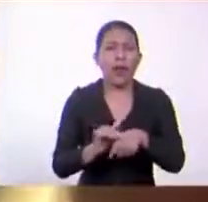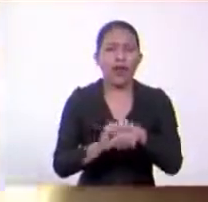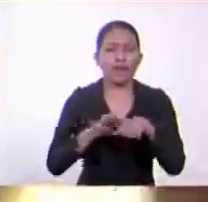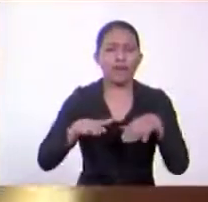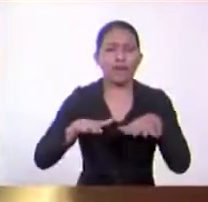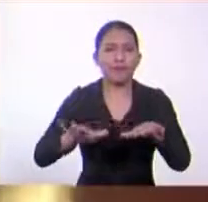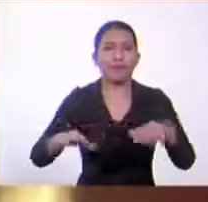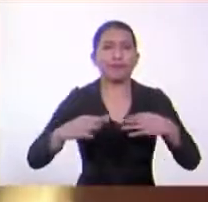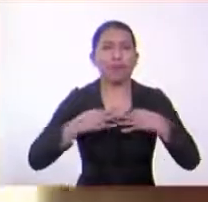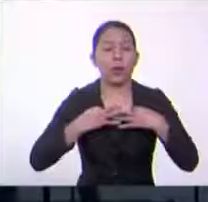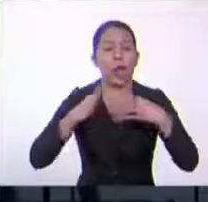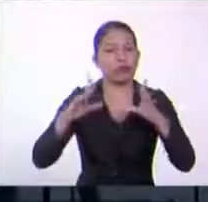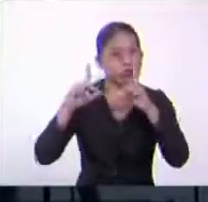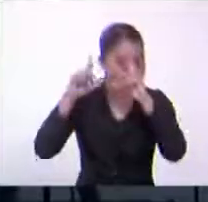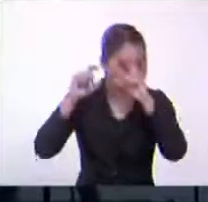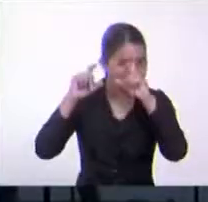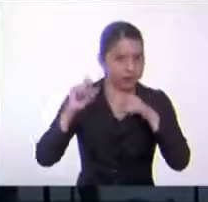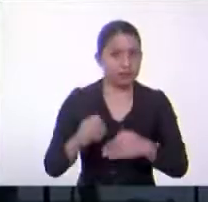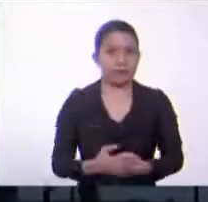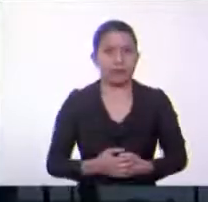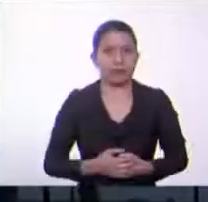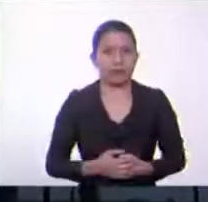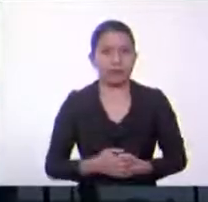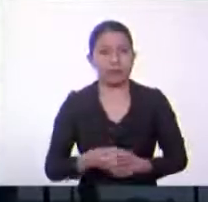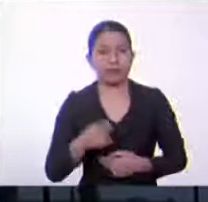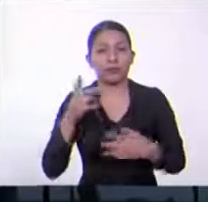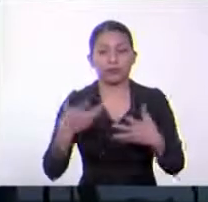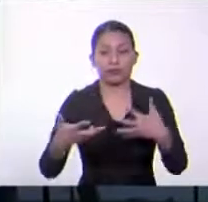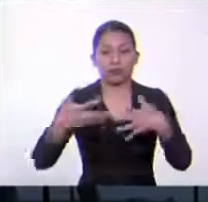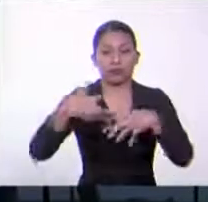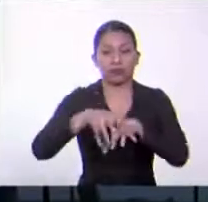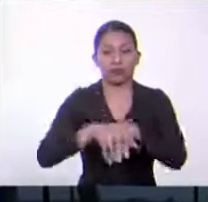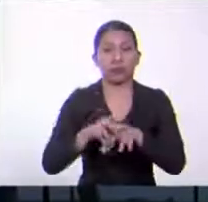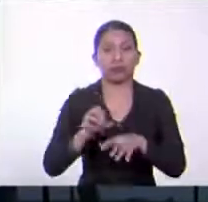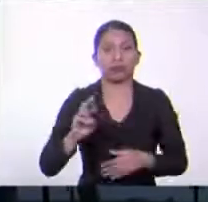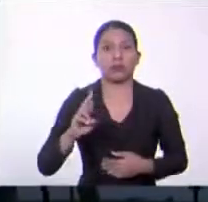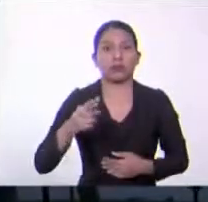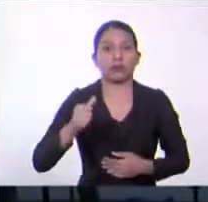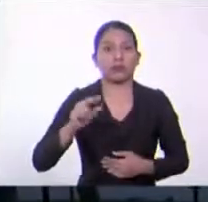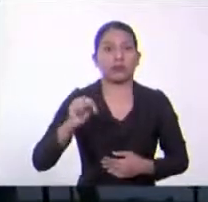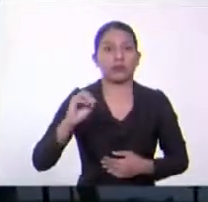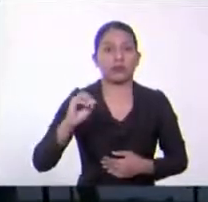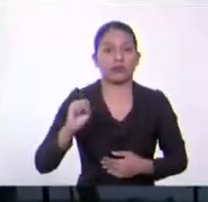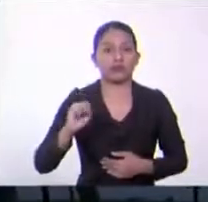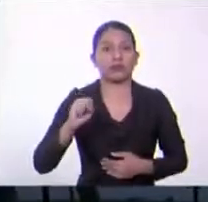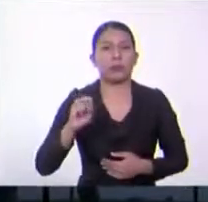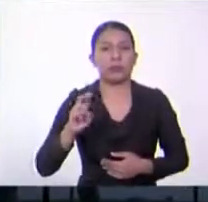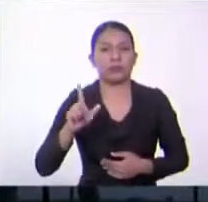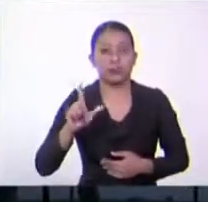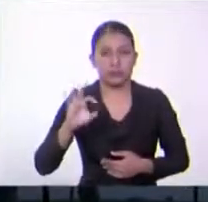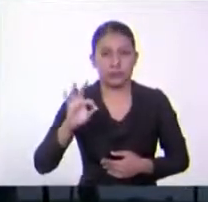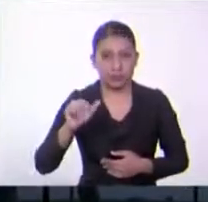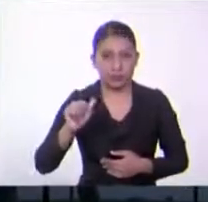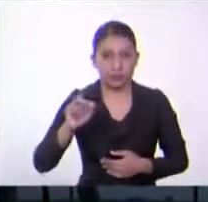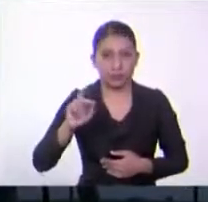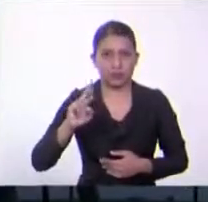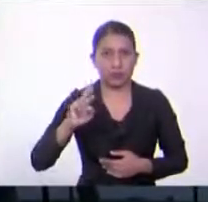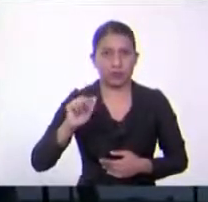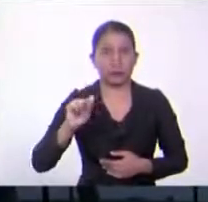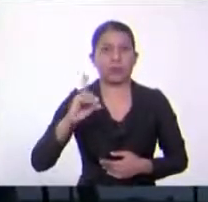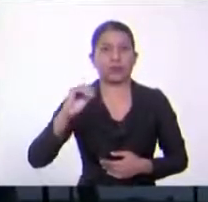industria fotográfica. Compuestos organosulfurados, los combustibles